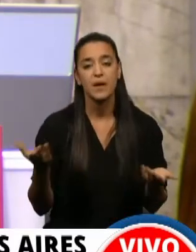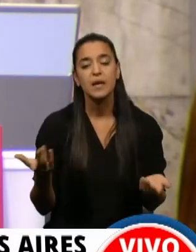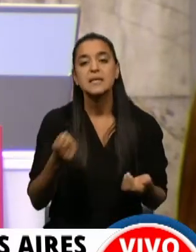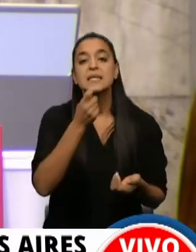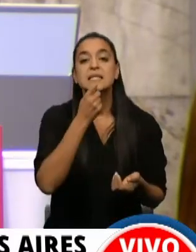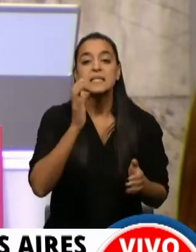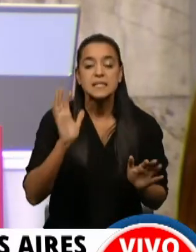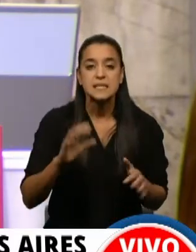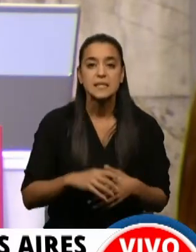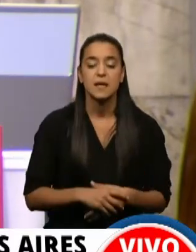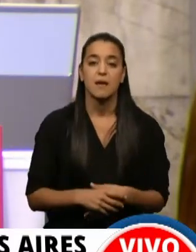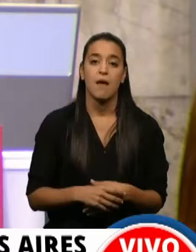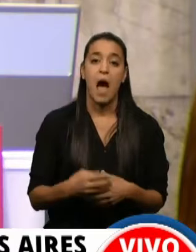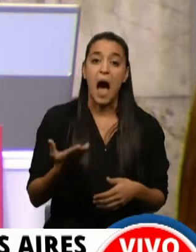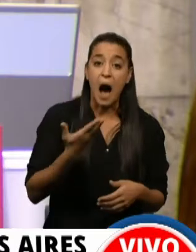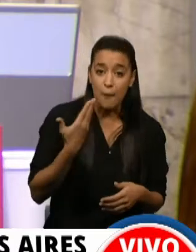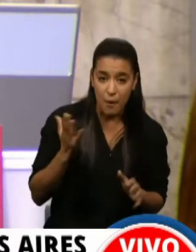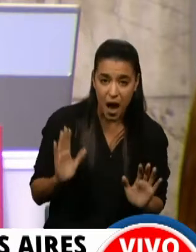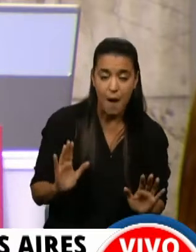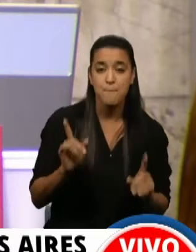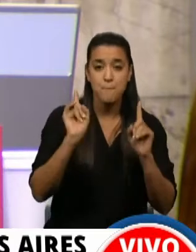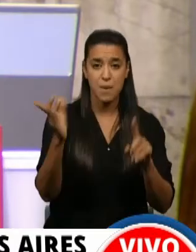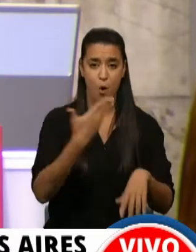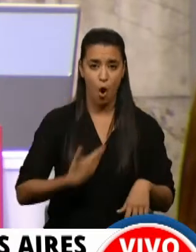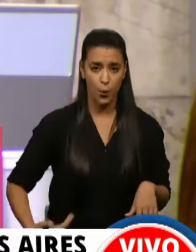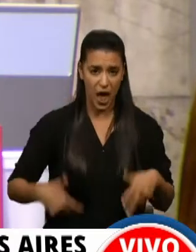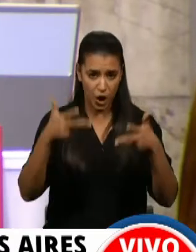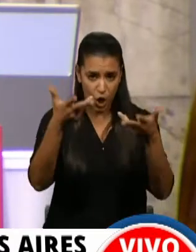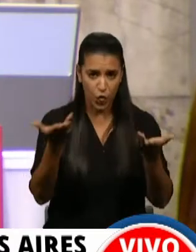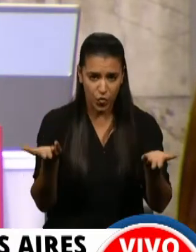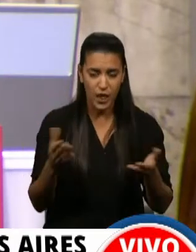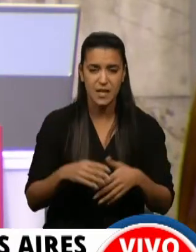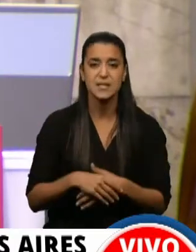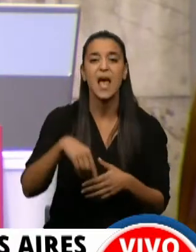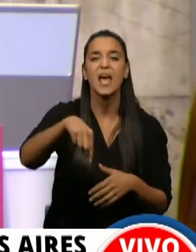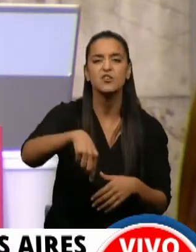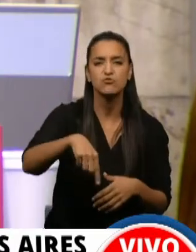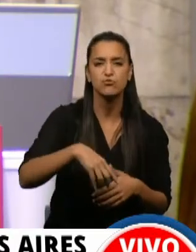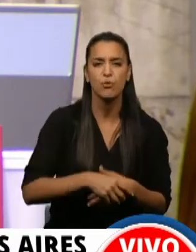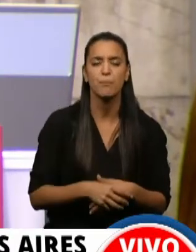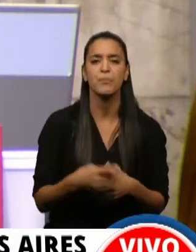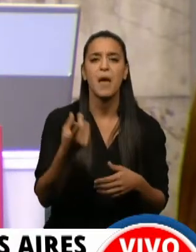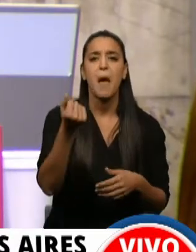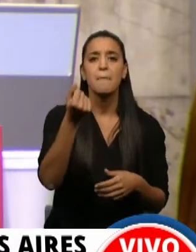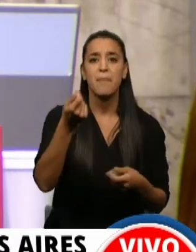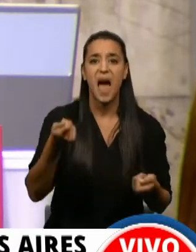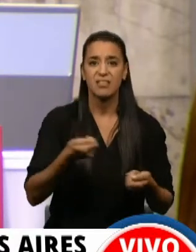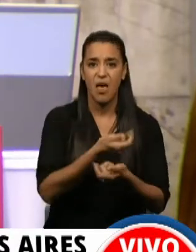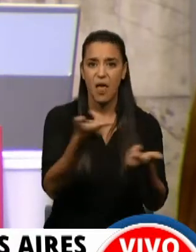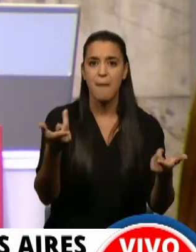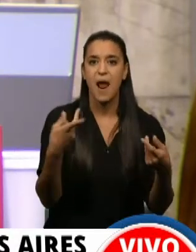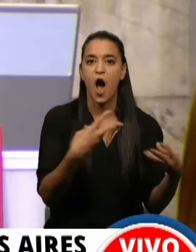de hablar, como dice el gobierno, de que esto es plata que vuelve al